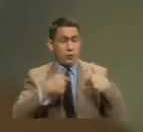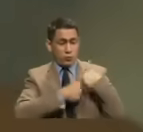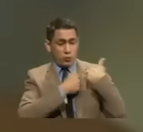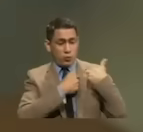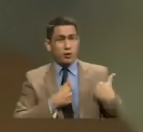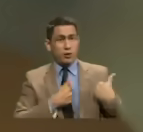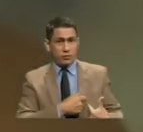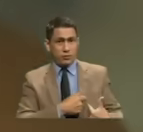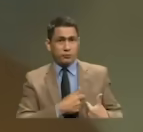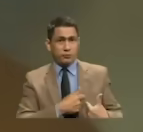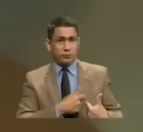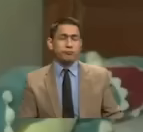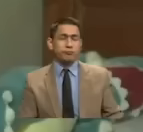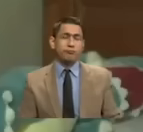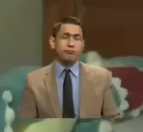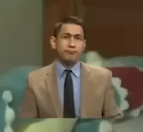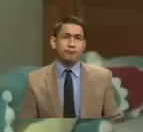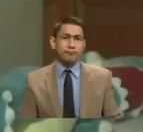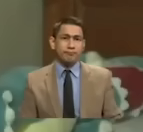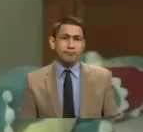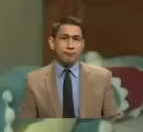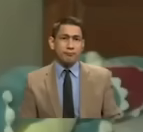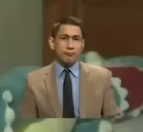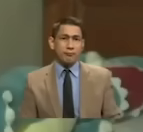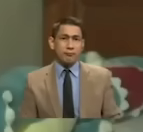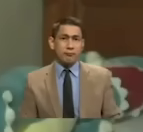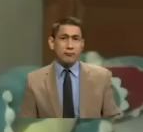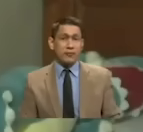quiere seguir latiendo. Que Dios ponga